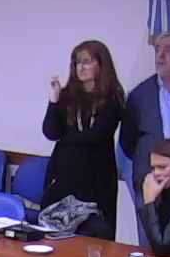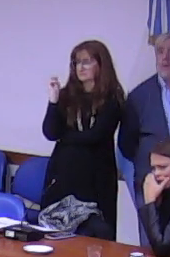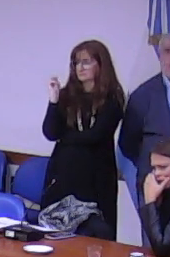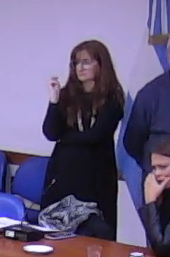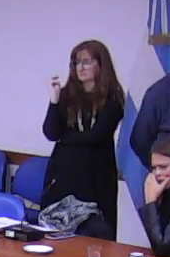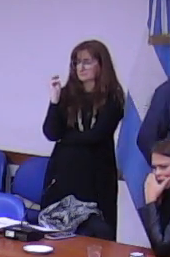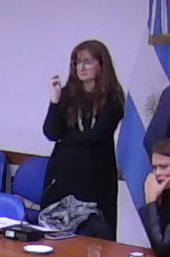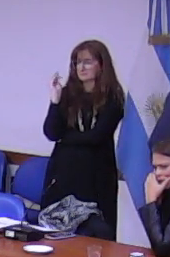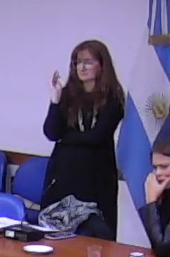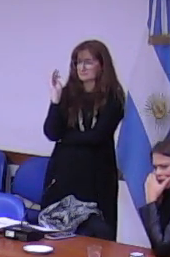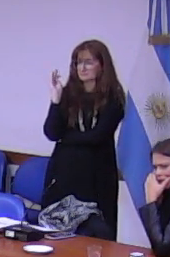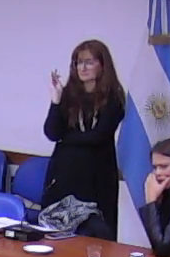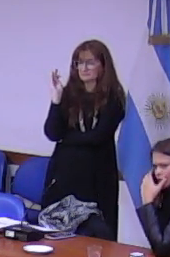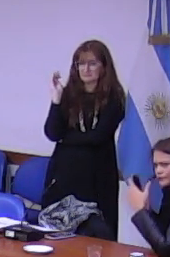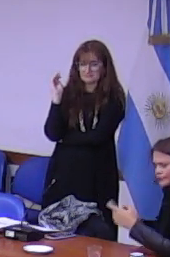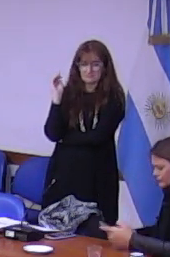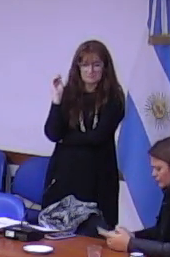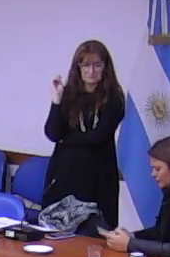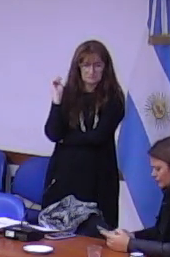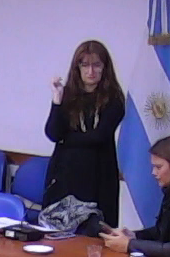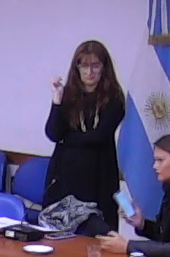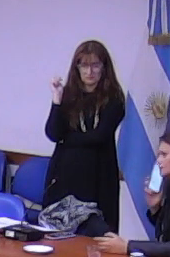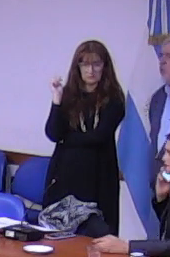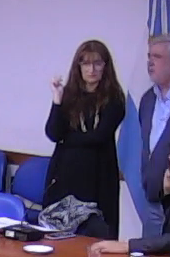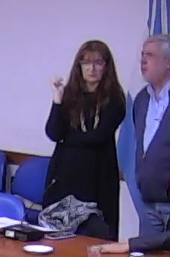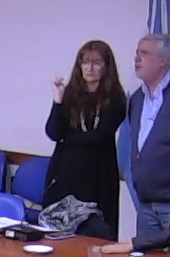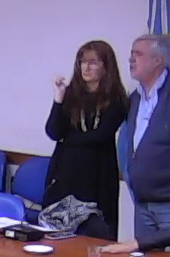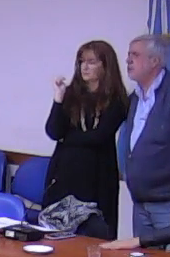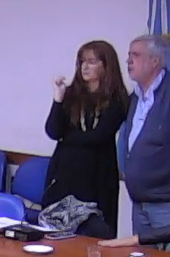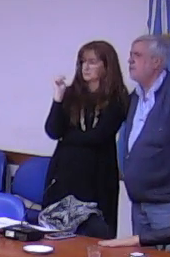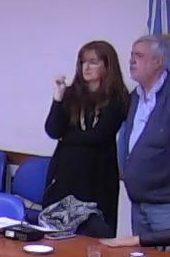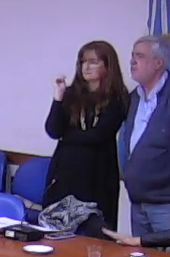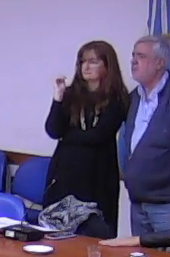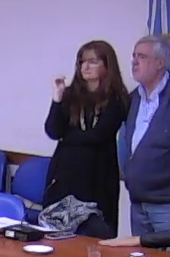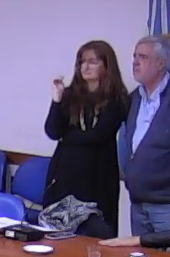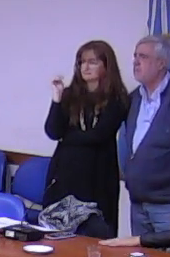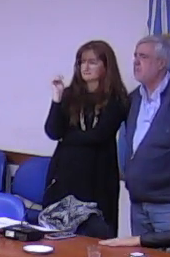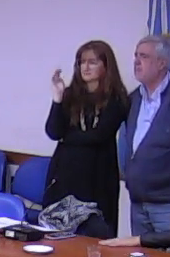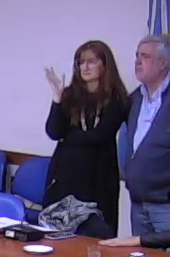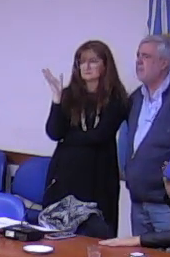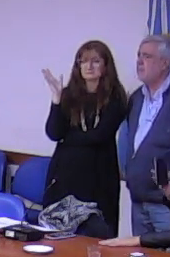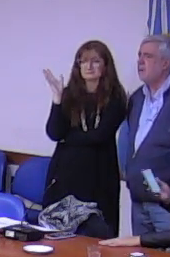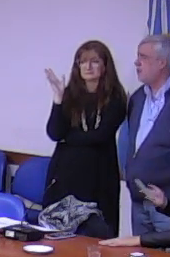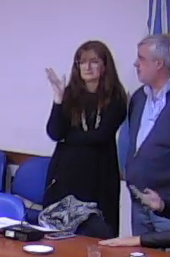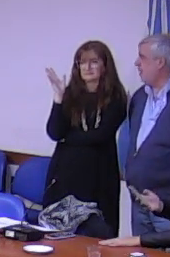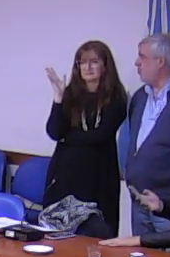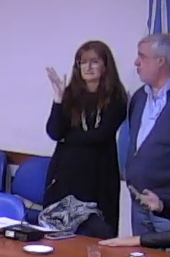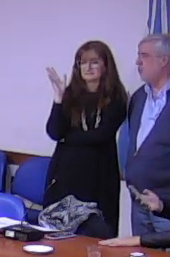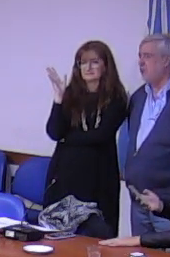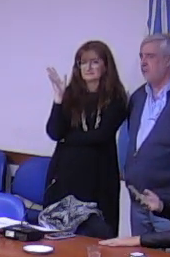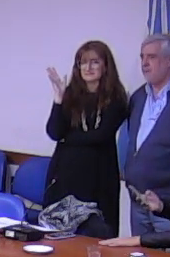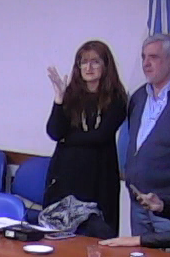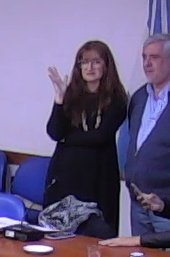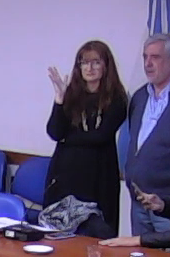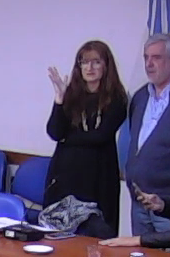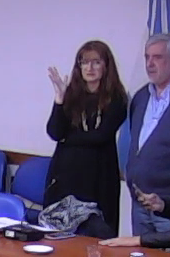una imagen de nosotros hablando con una voz diciendo cualquier cosa, o con el mismo tono de voz.